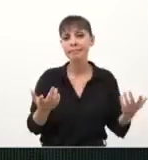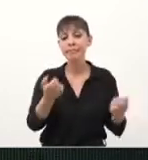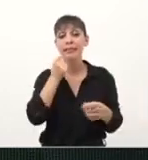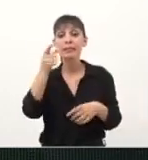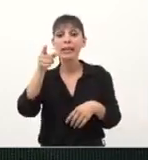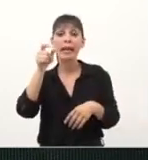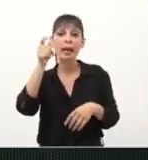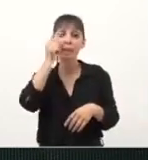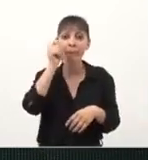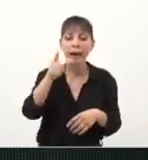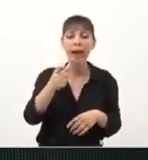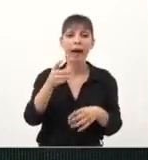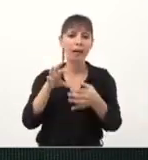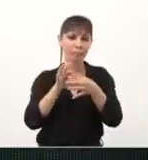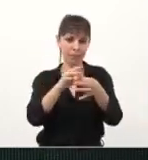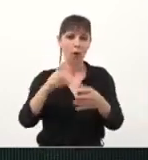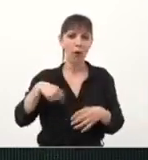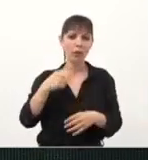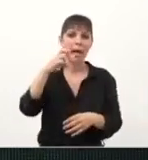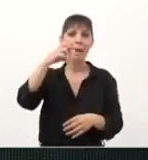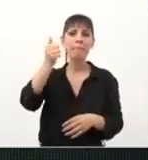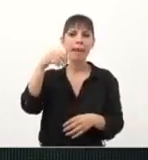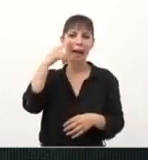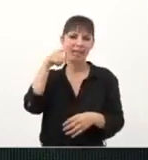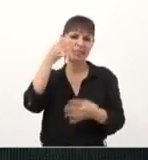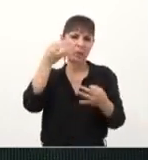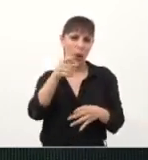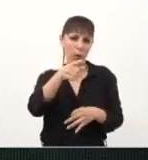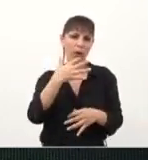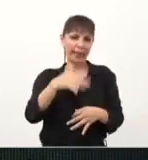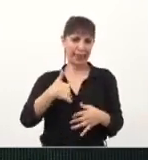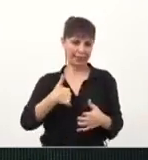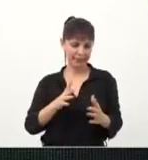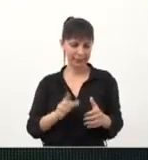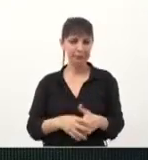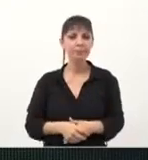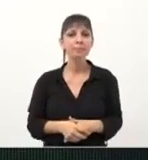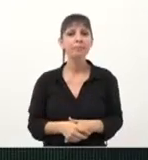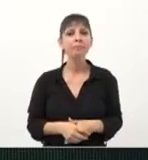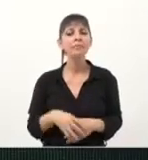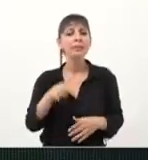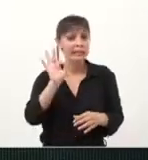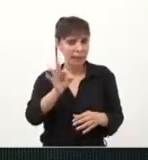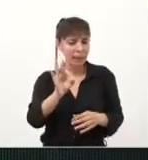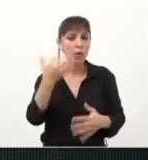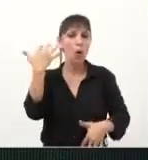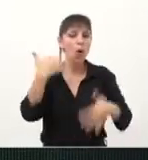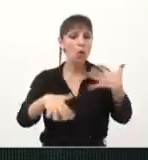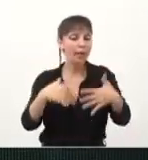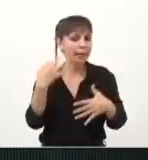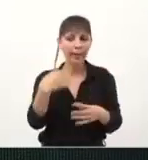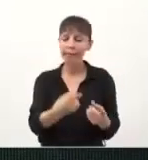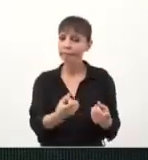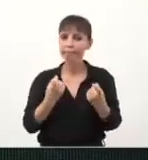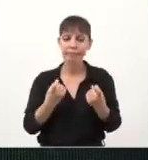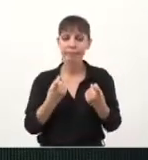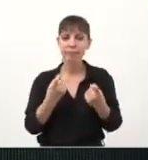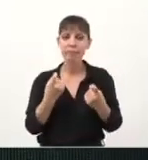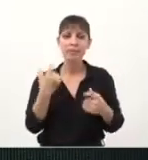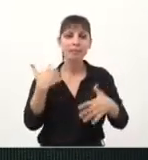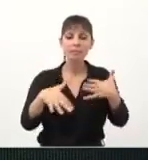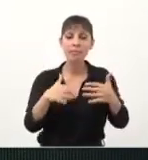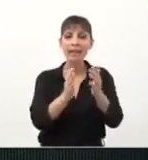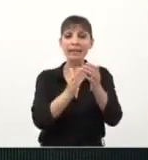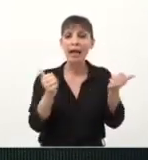tiene PAMI, sabés de lo que estoy hablando. Nosotros entendemos que es urgente aumentar o mejorar la velocidad